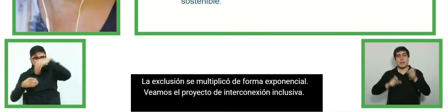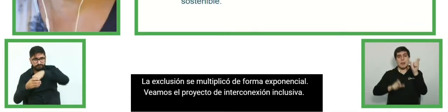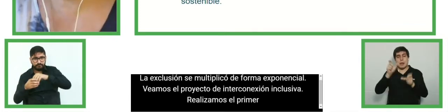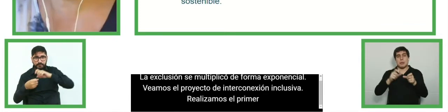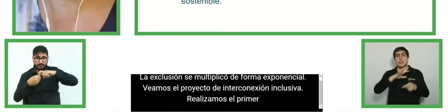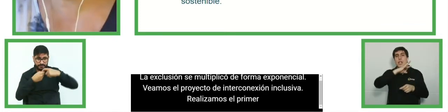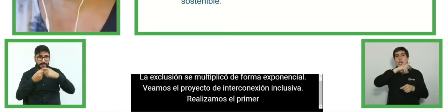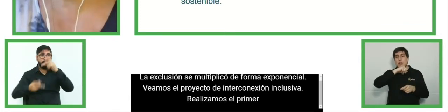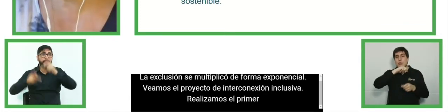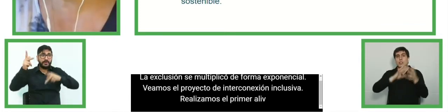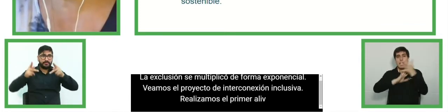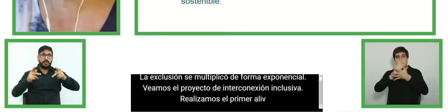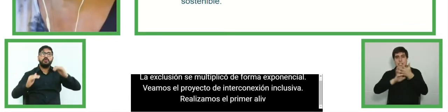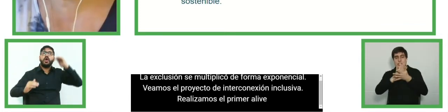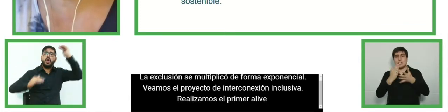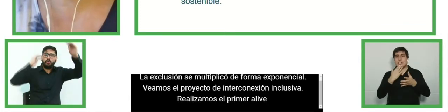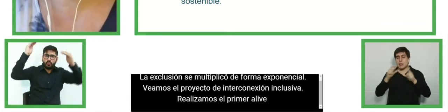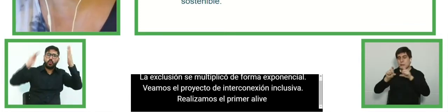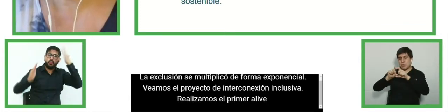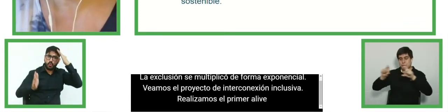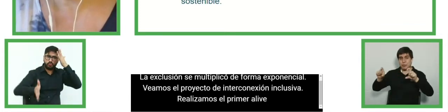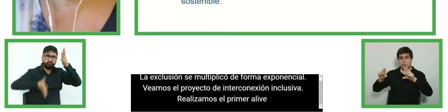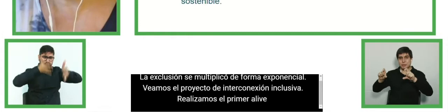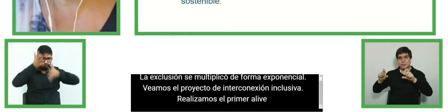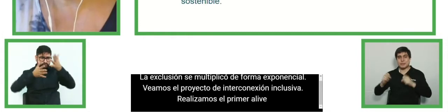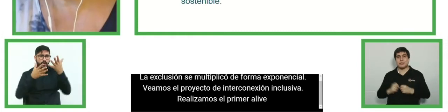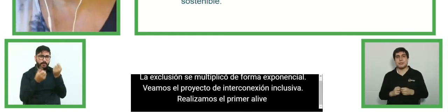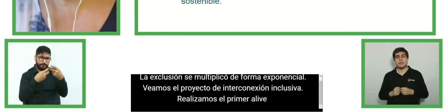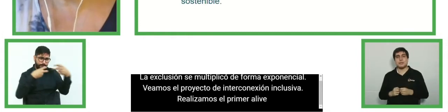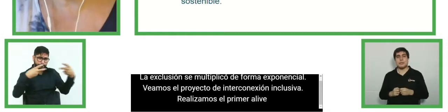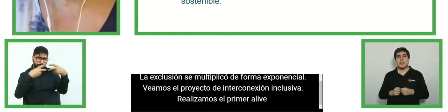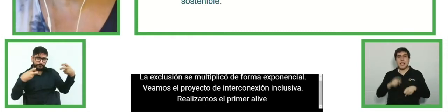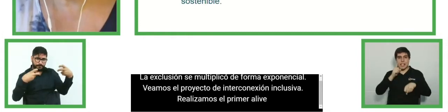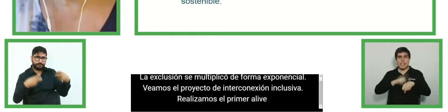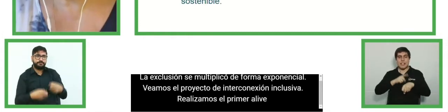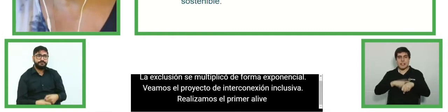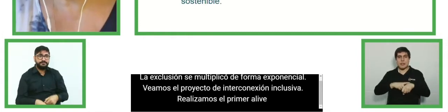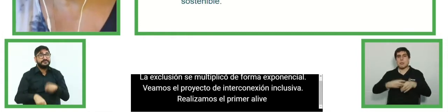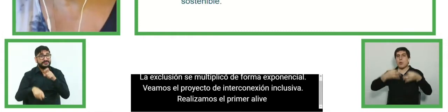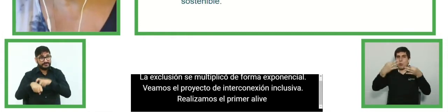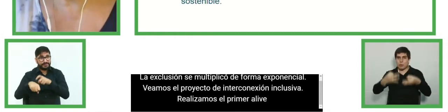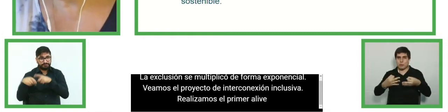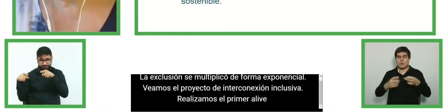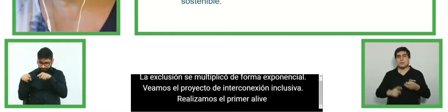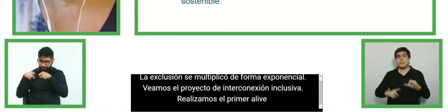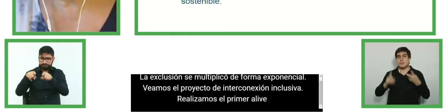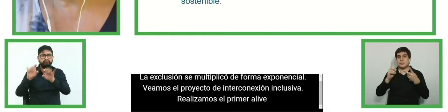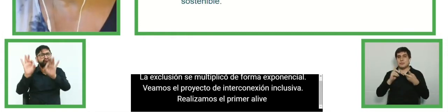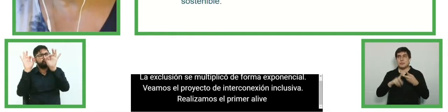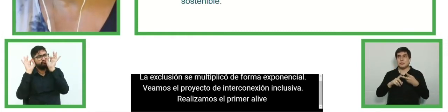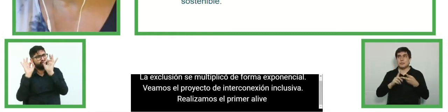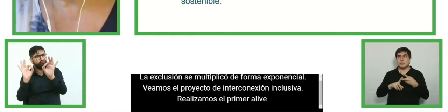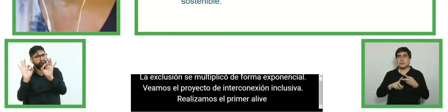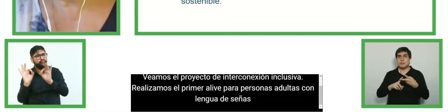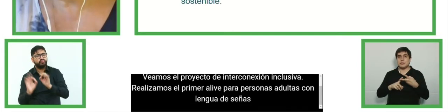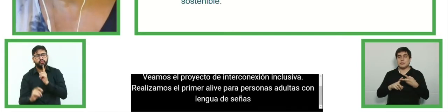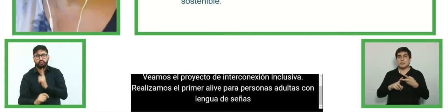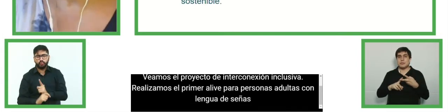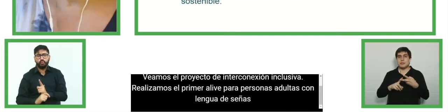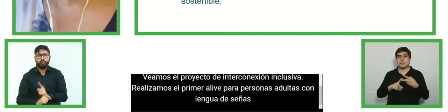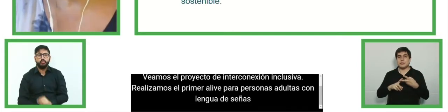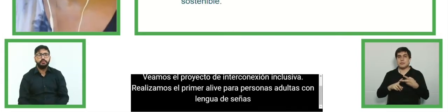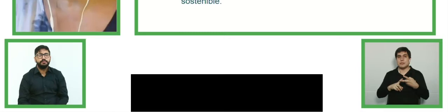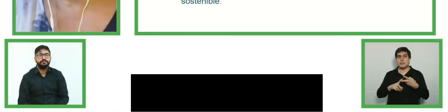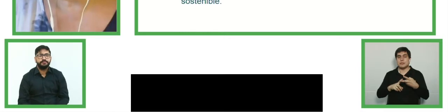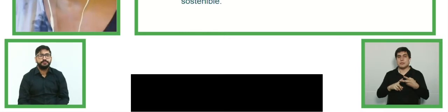señas, subtítulos y audiodescripción en tiempo real. Y también el 22 de junio realizamos una dedicada